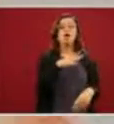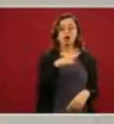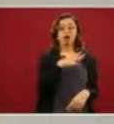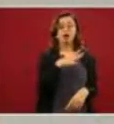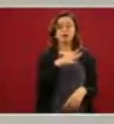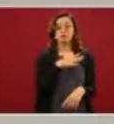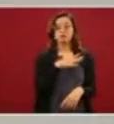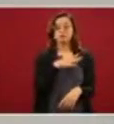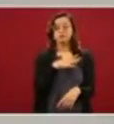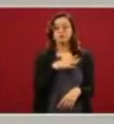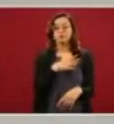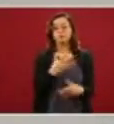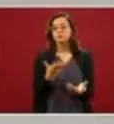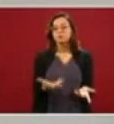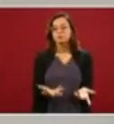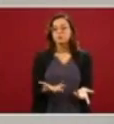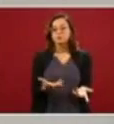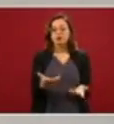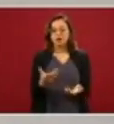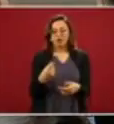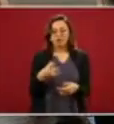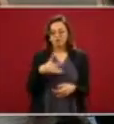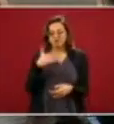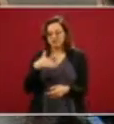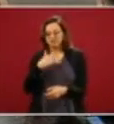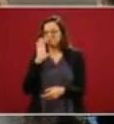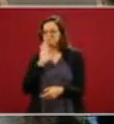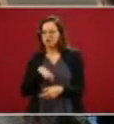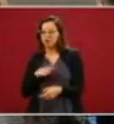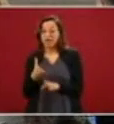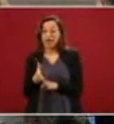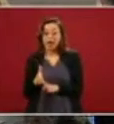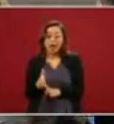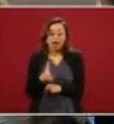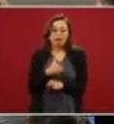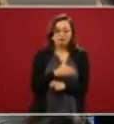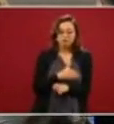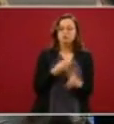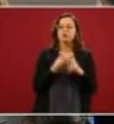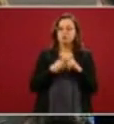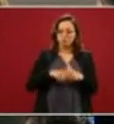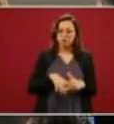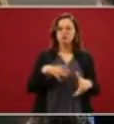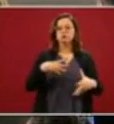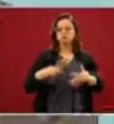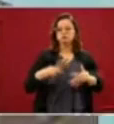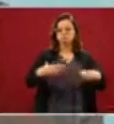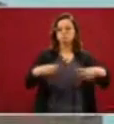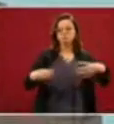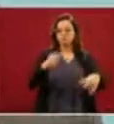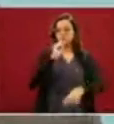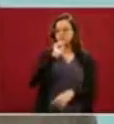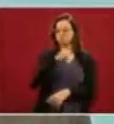durante algunos pocos días antes del inicio de los síntomas puede haber también contagio. Y